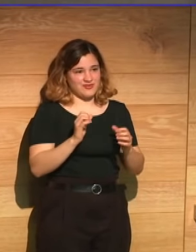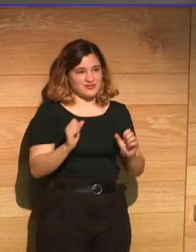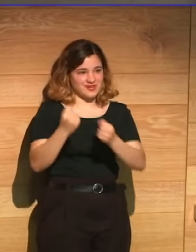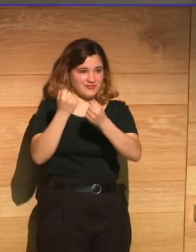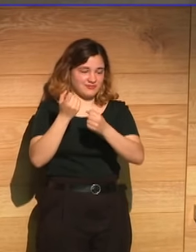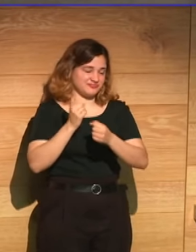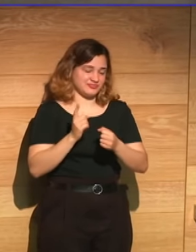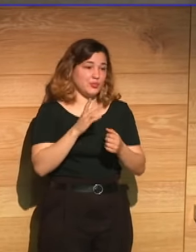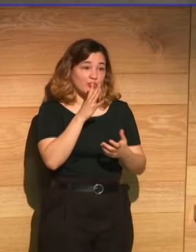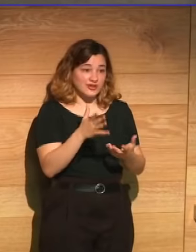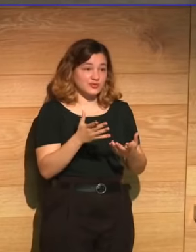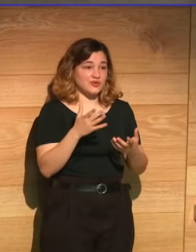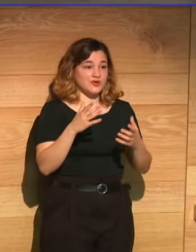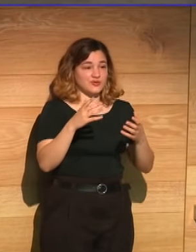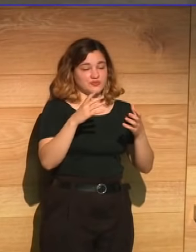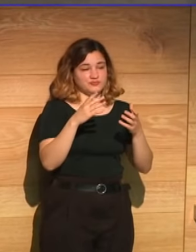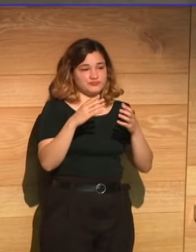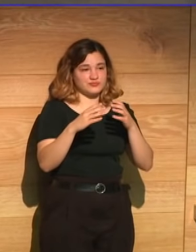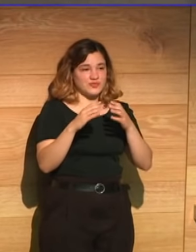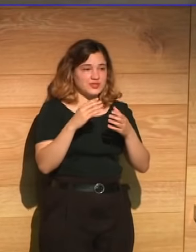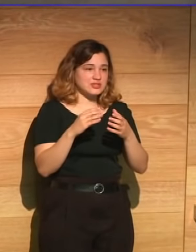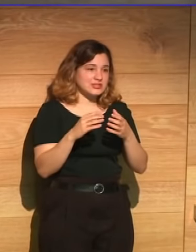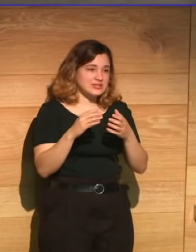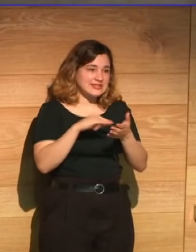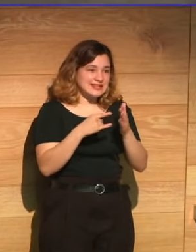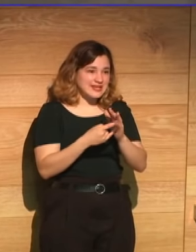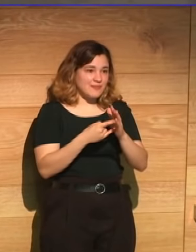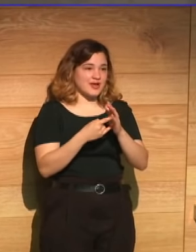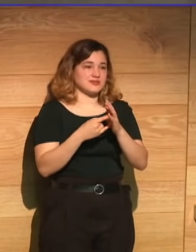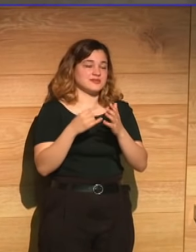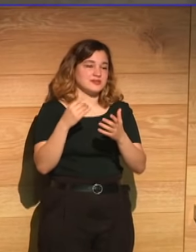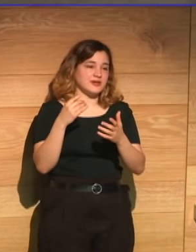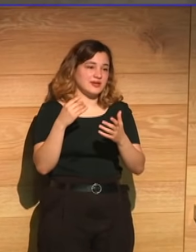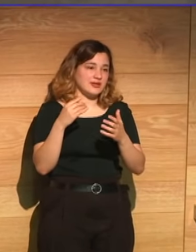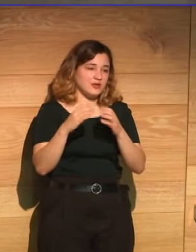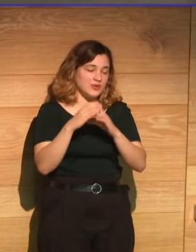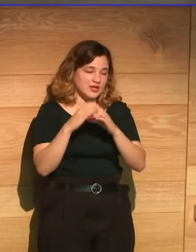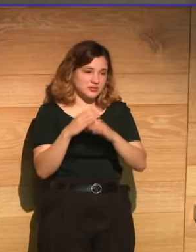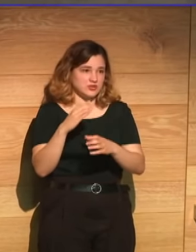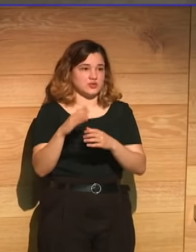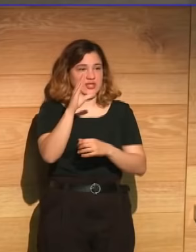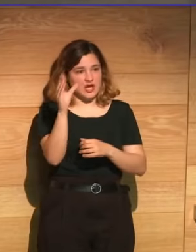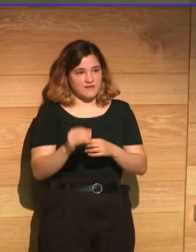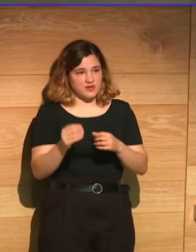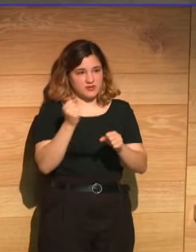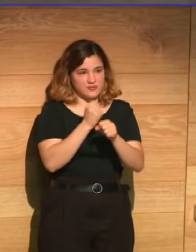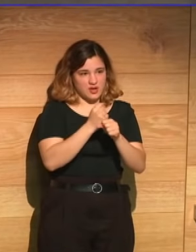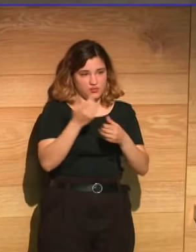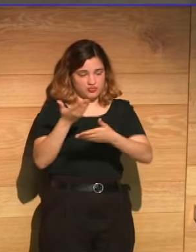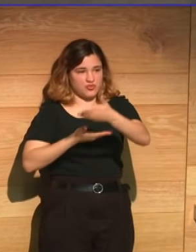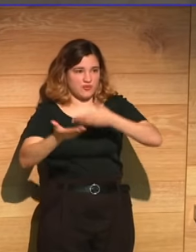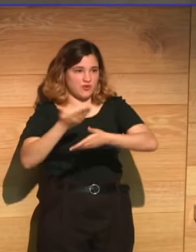es que trabajamos con medios locales africanos, interactuamos, tenemos periodistas locales que escriben para nosotros